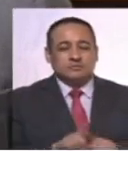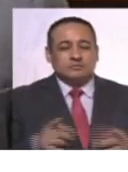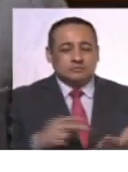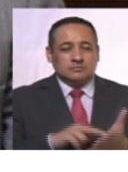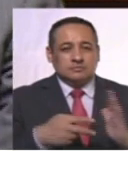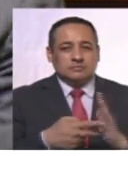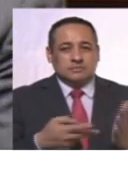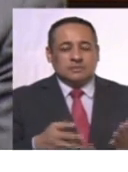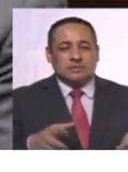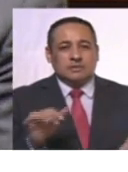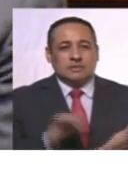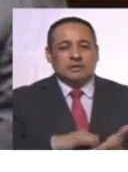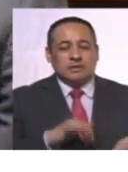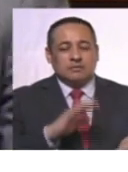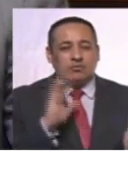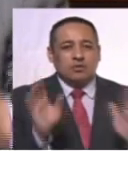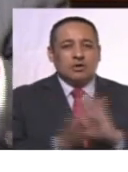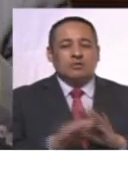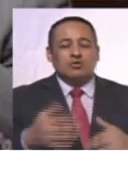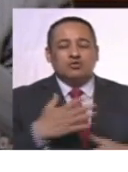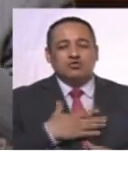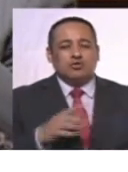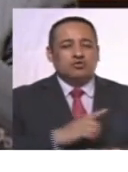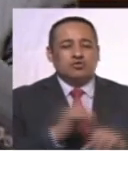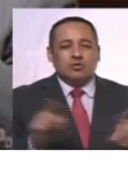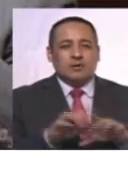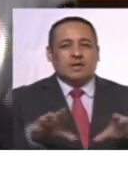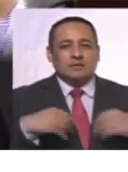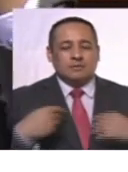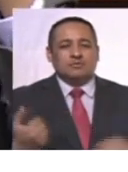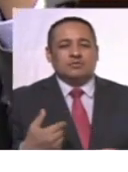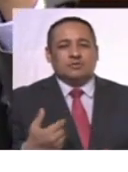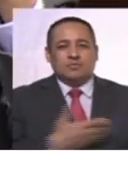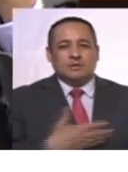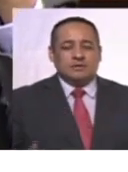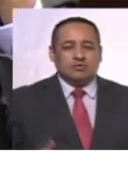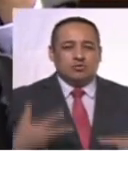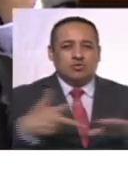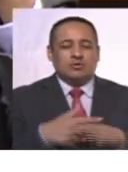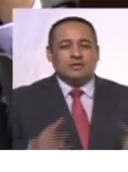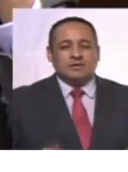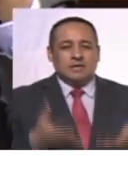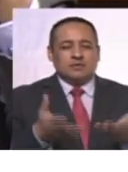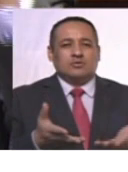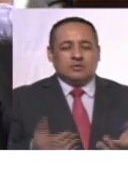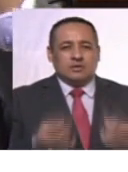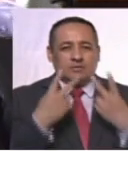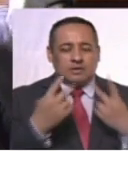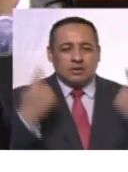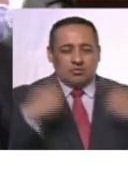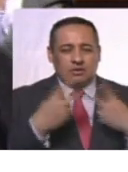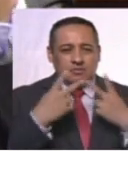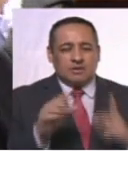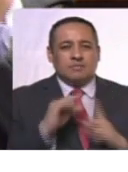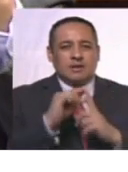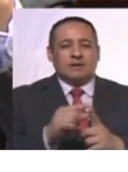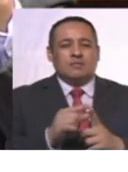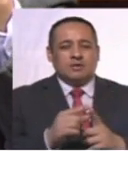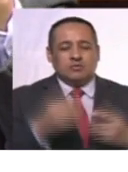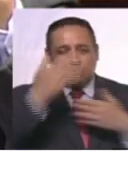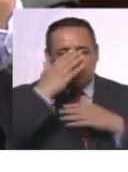Entonces, yo no le permito, señora presidenta, alguna interrupción que se está dando. Y ha utilizado la palabra